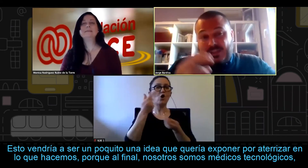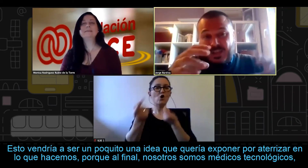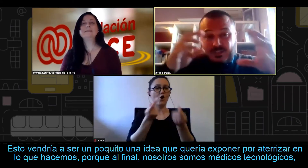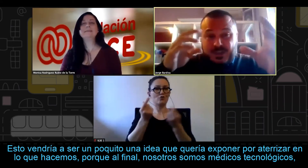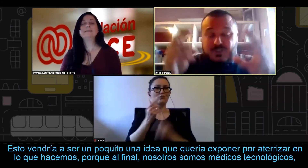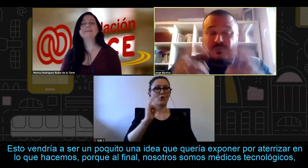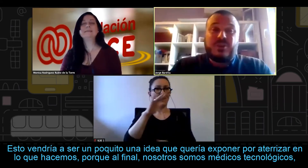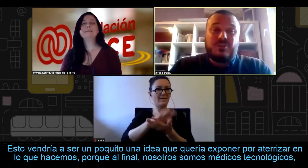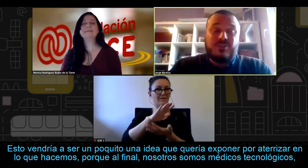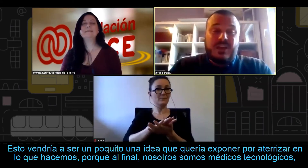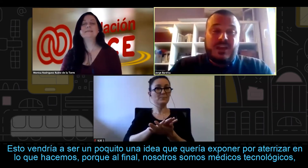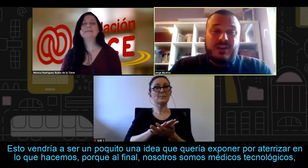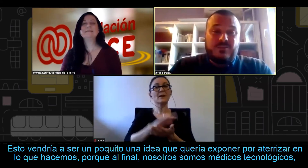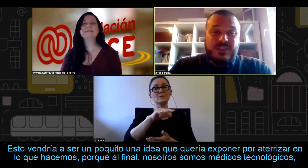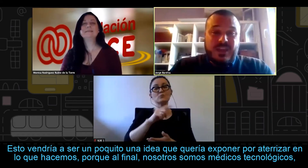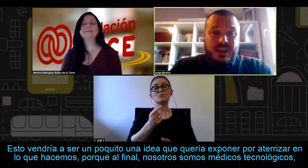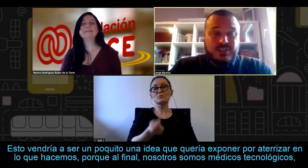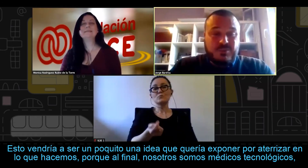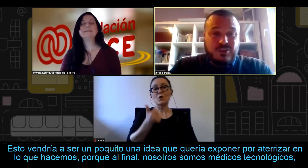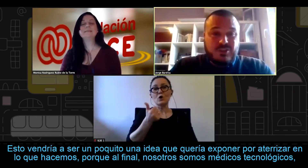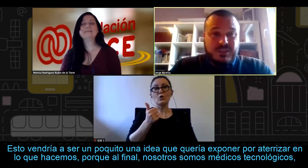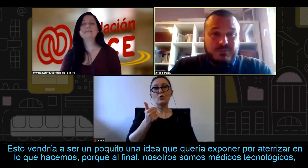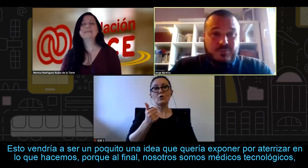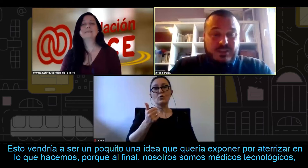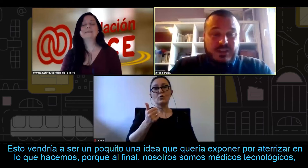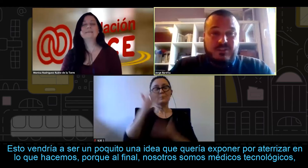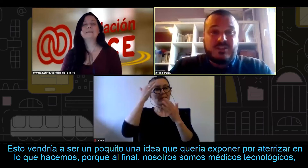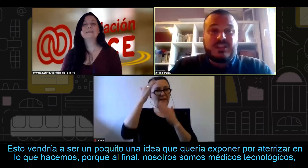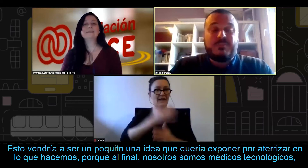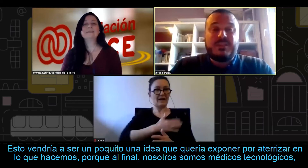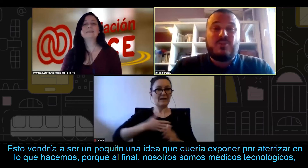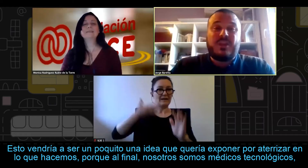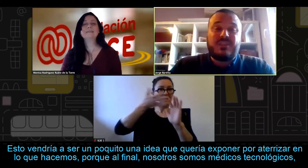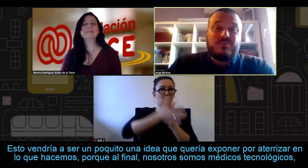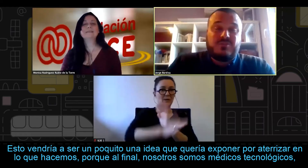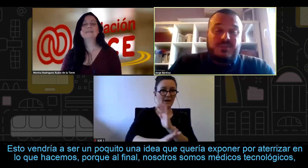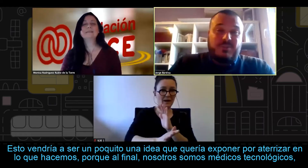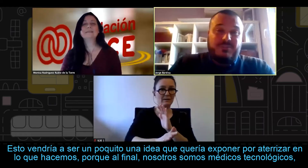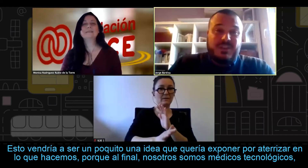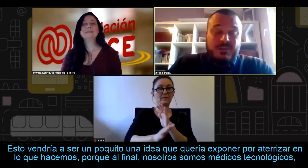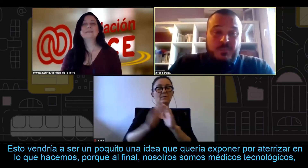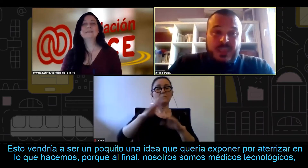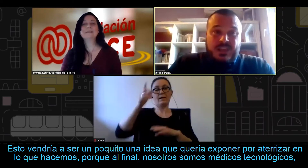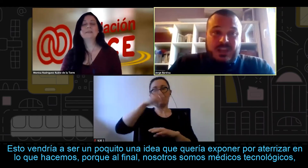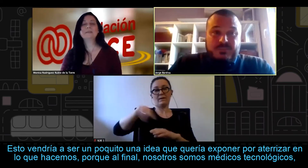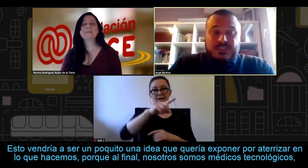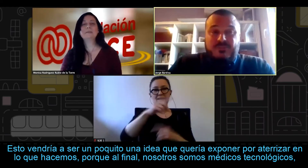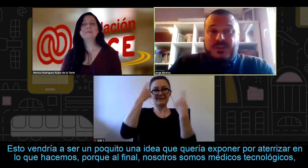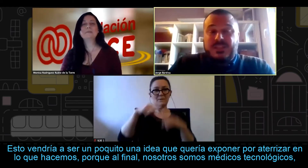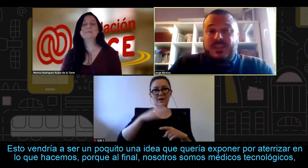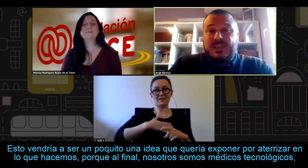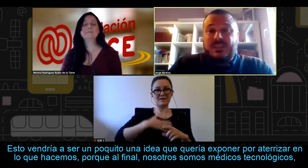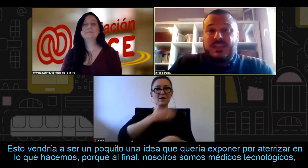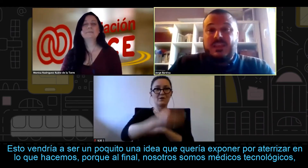Vendría a ser un poquito una idea que quería exponeros simplemente por aterrizaros directamente lo que hacemos, ¿vale? Porque al final las